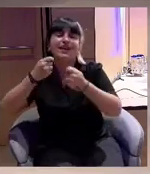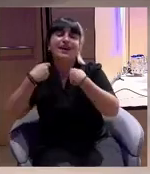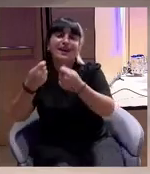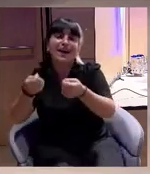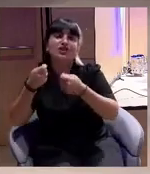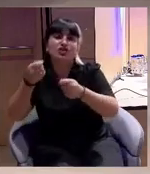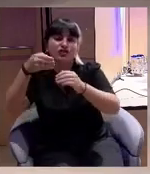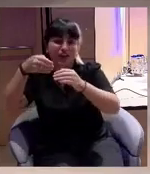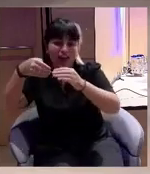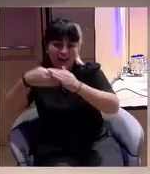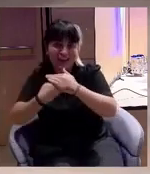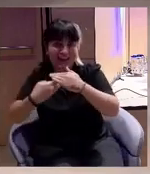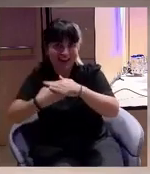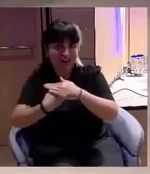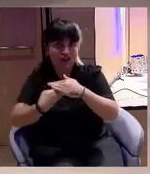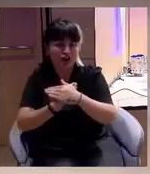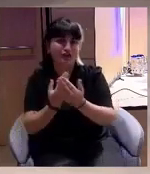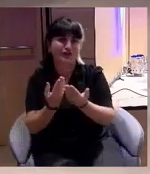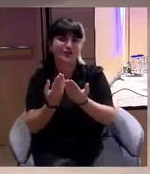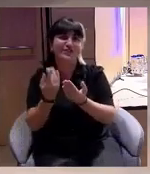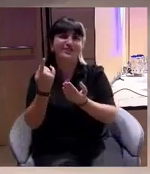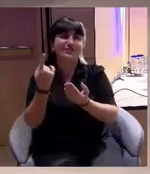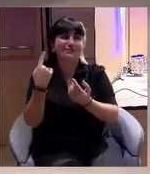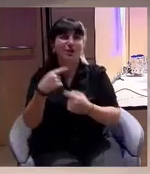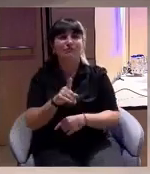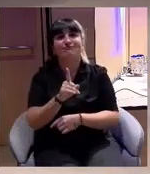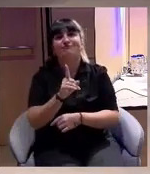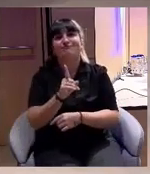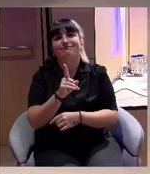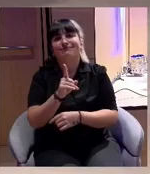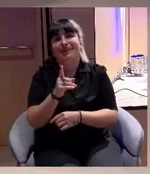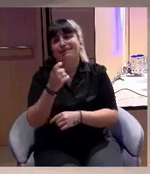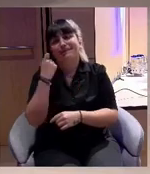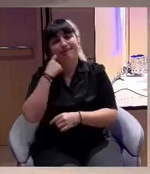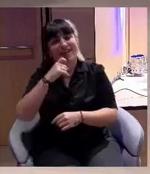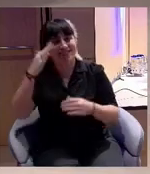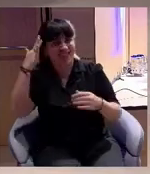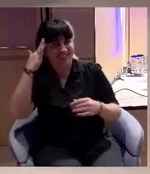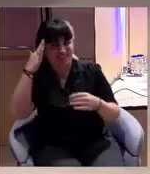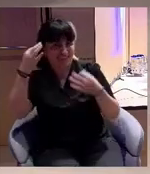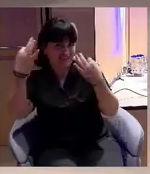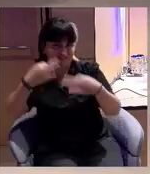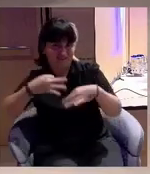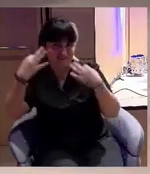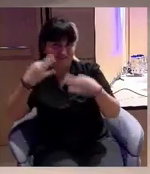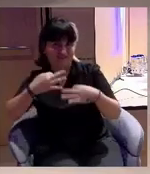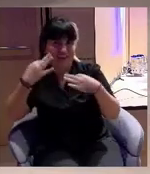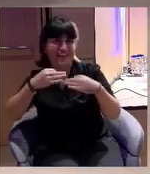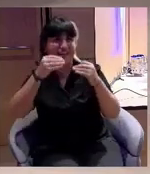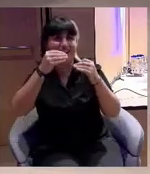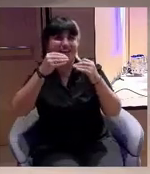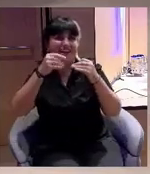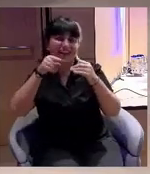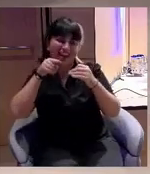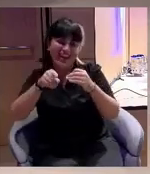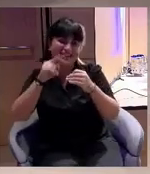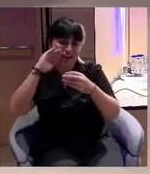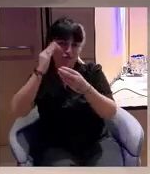publicitar la información pero está muy lejos de que eso pueda constituirse en en datos